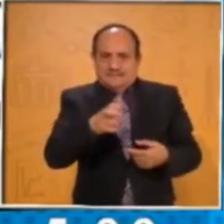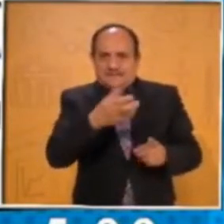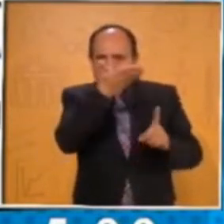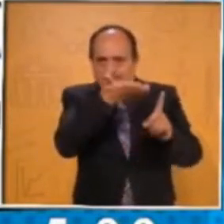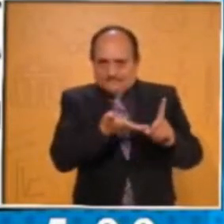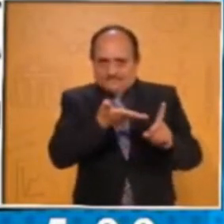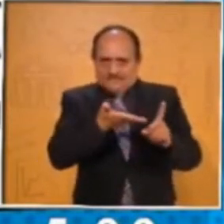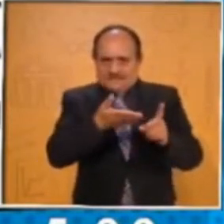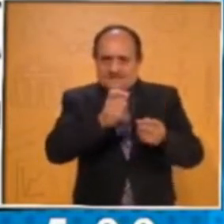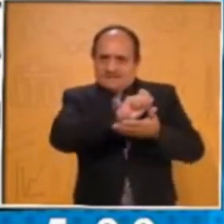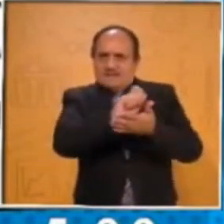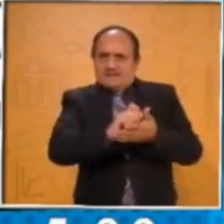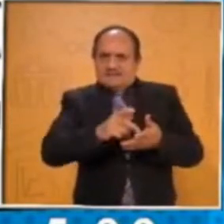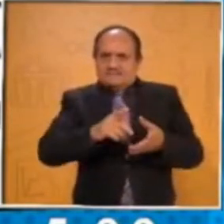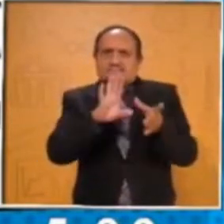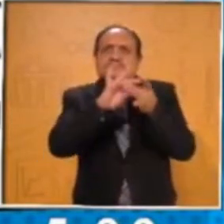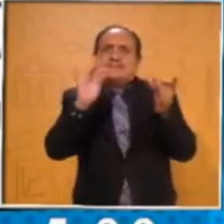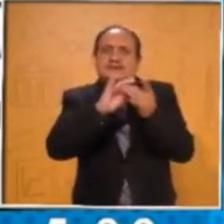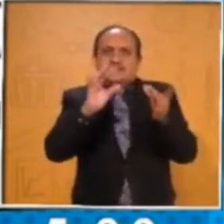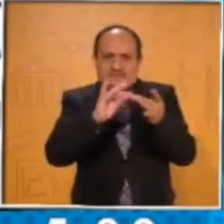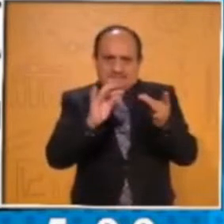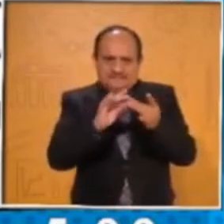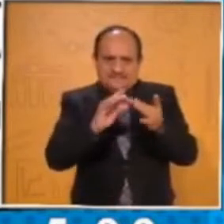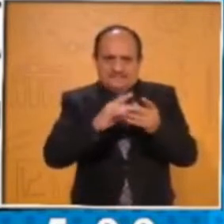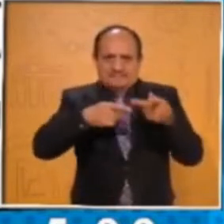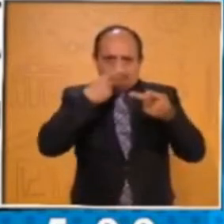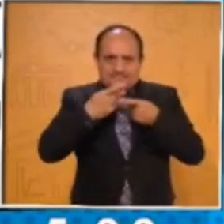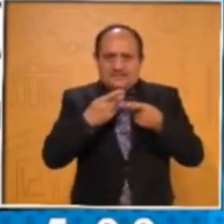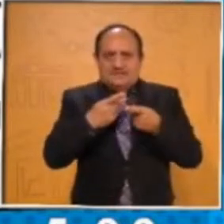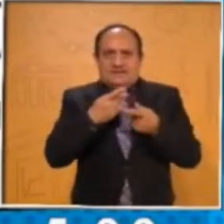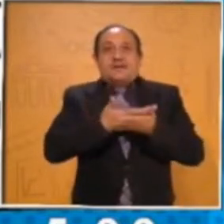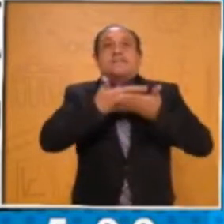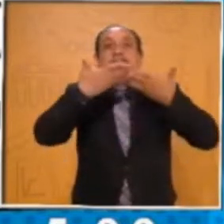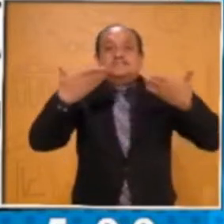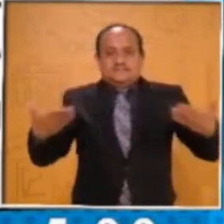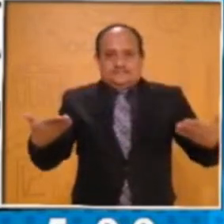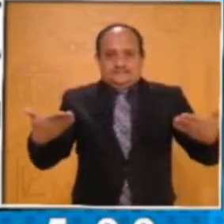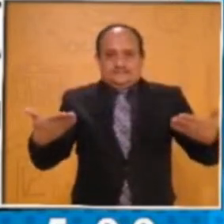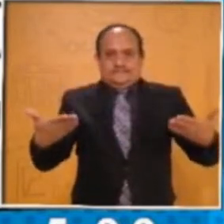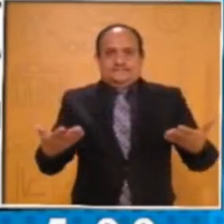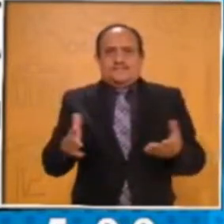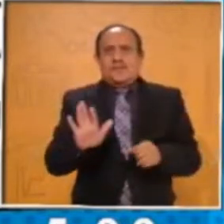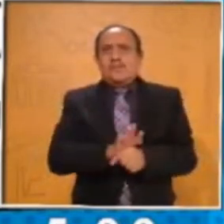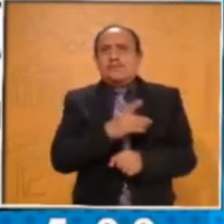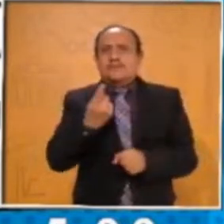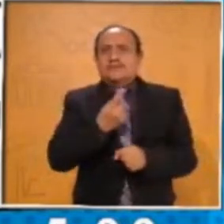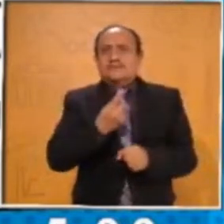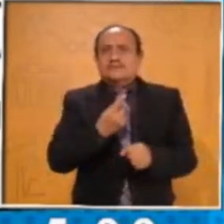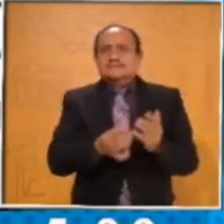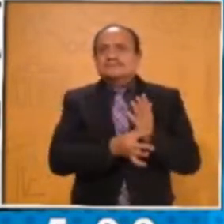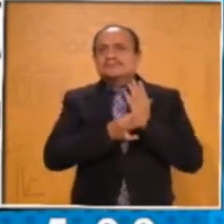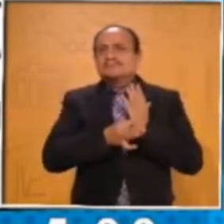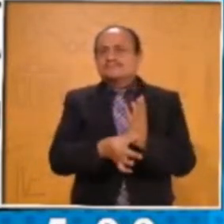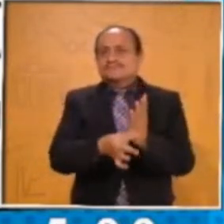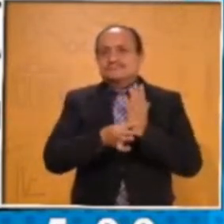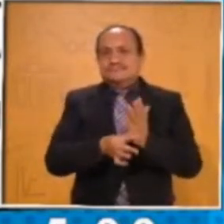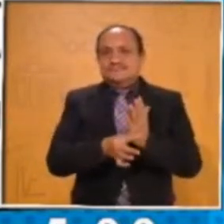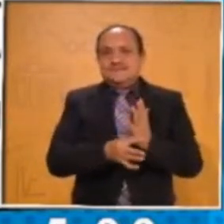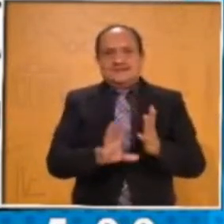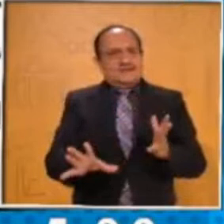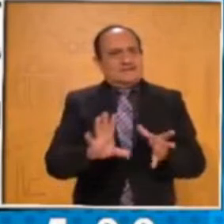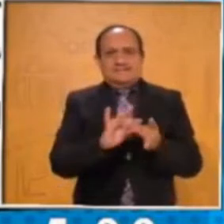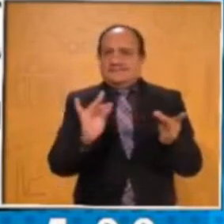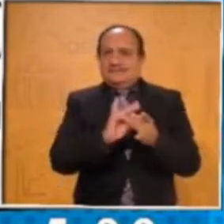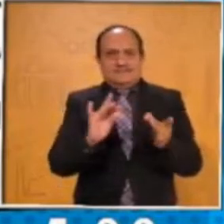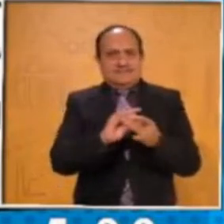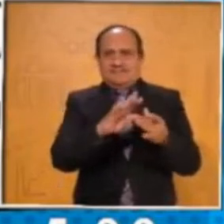regularmente narrando los hechos en presente, ¿ok? ¿Por qué? Porque lo está viviendo y te lo está